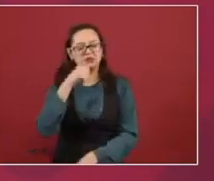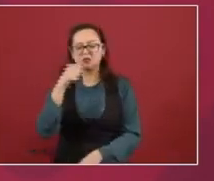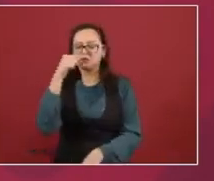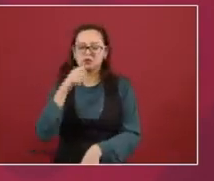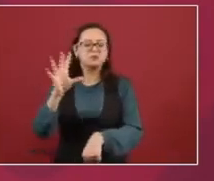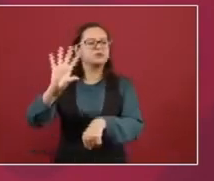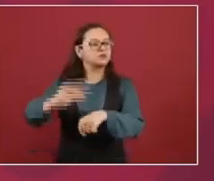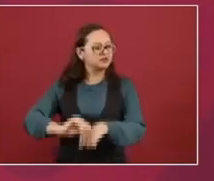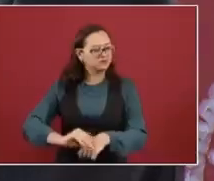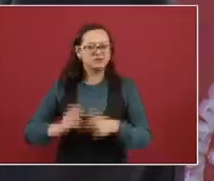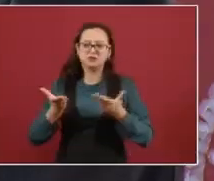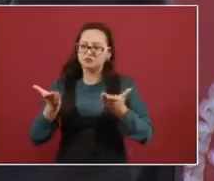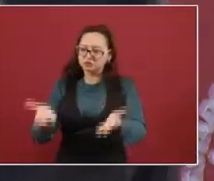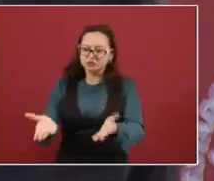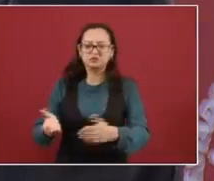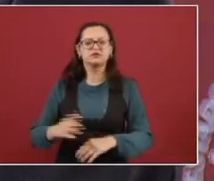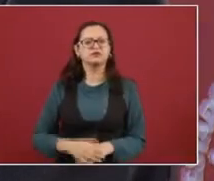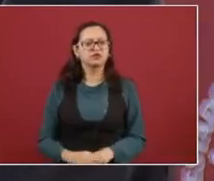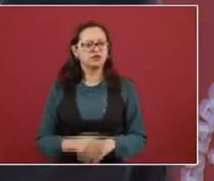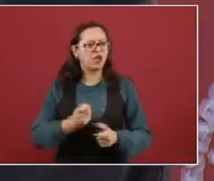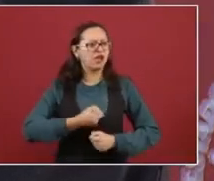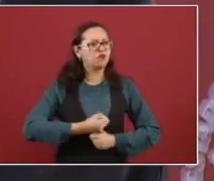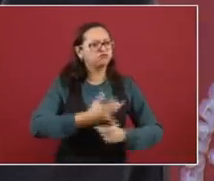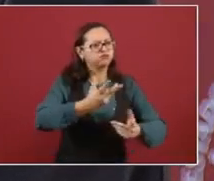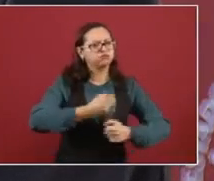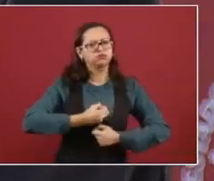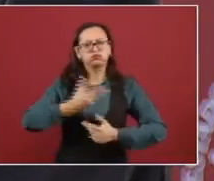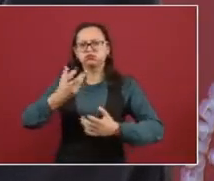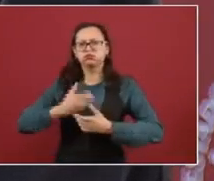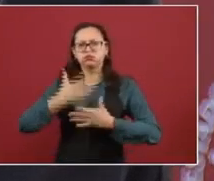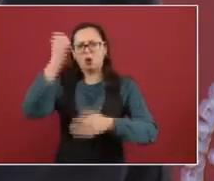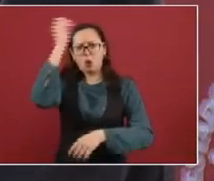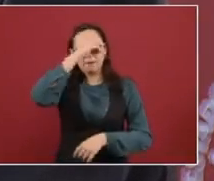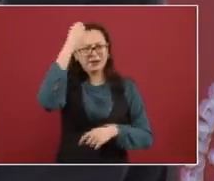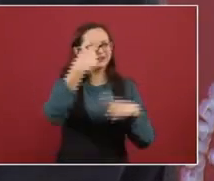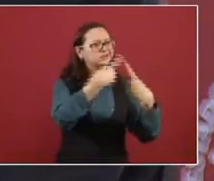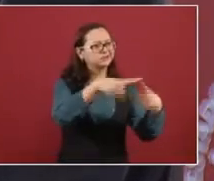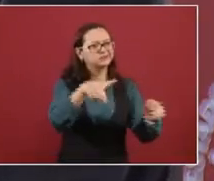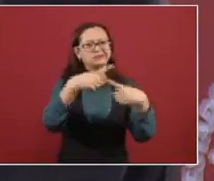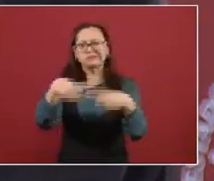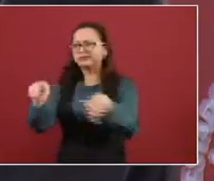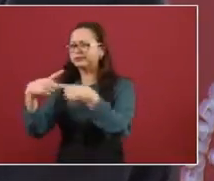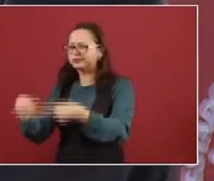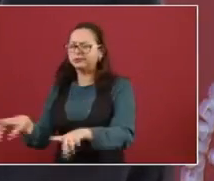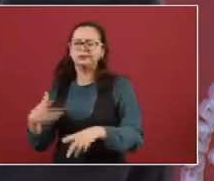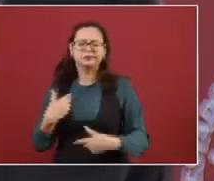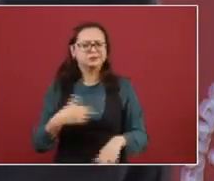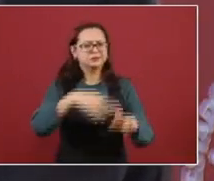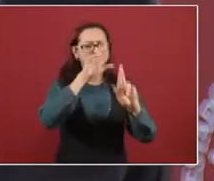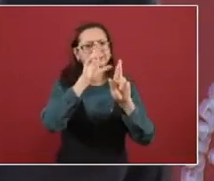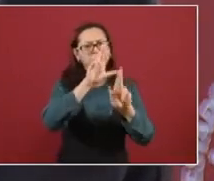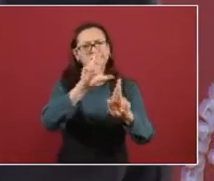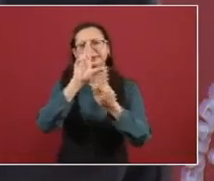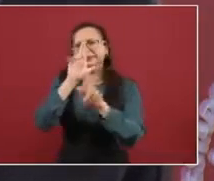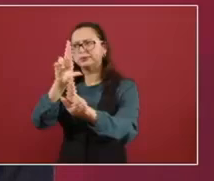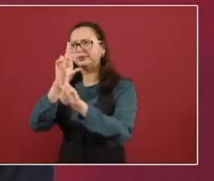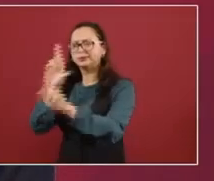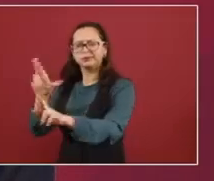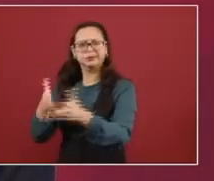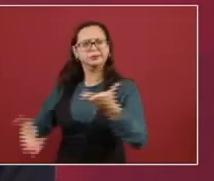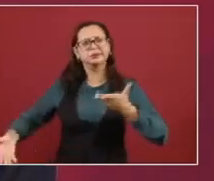de haber pluralidad y escucharnos todos y respetarnos todos. En este caso, como en otros,